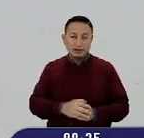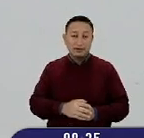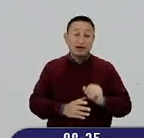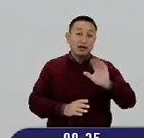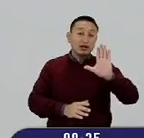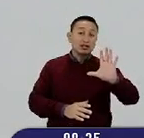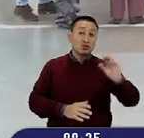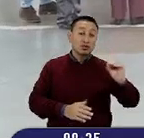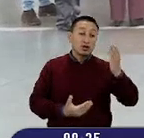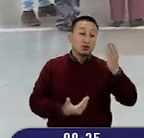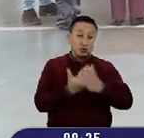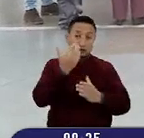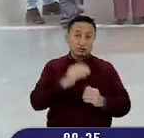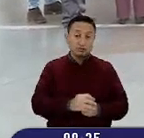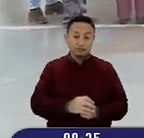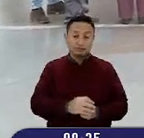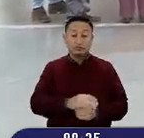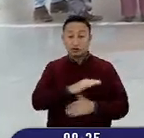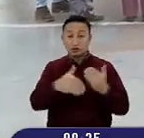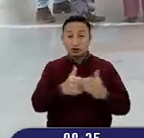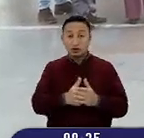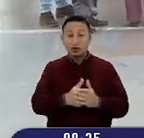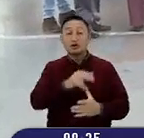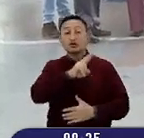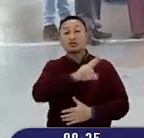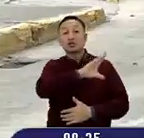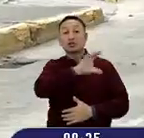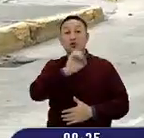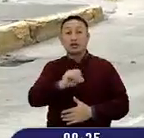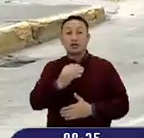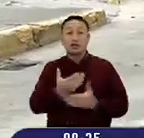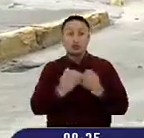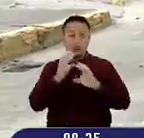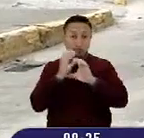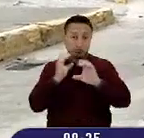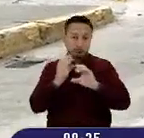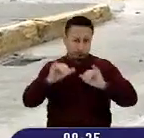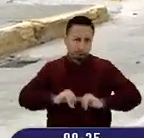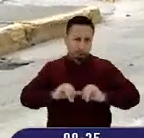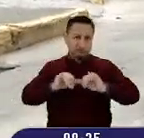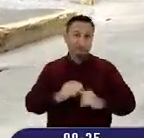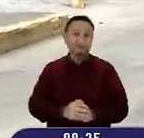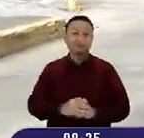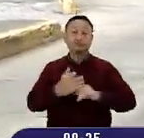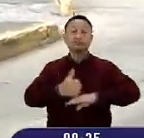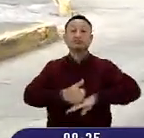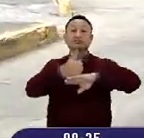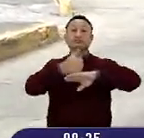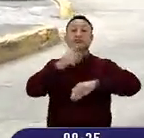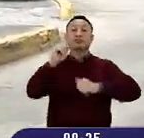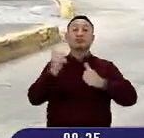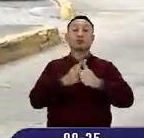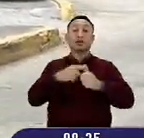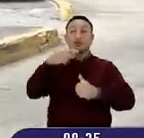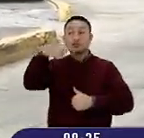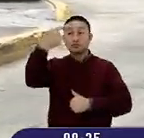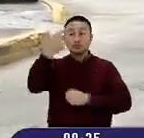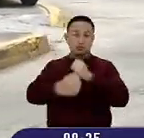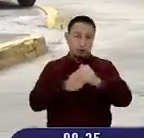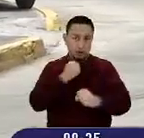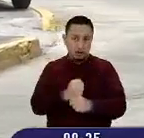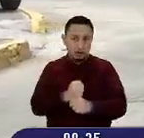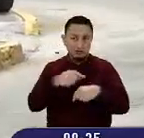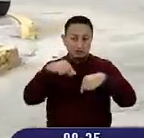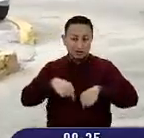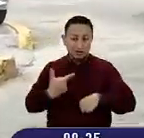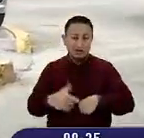nuevos eléctricos, 250 unidades seguirán brindando el servicio. Según las autoridades, los primeros meses de 2025,